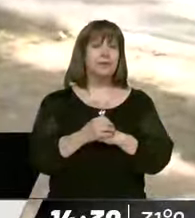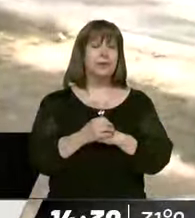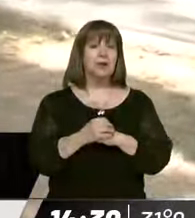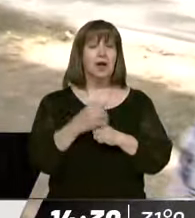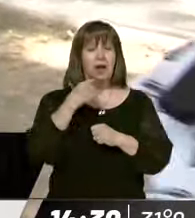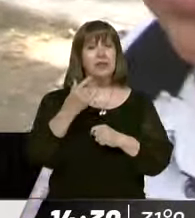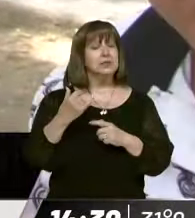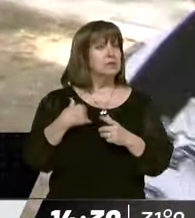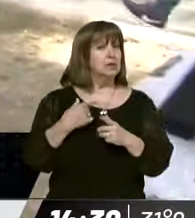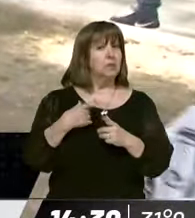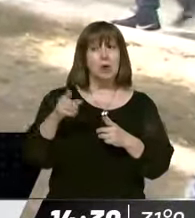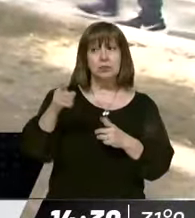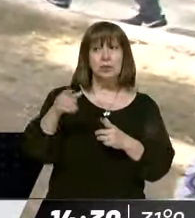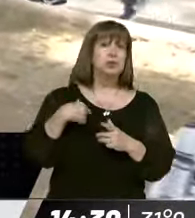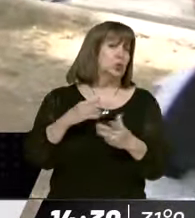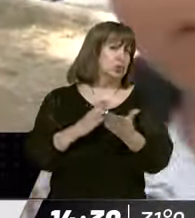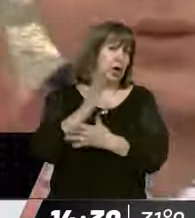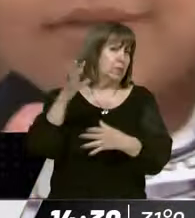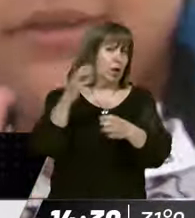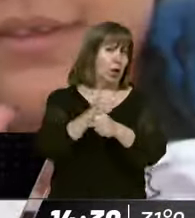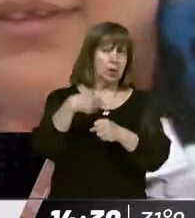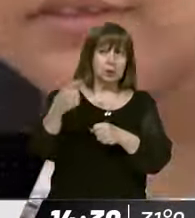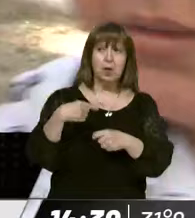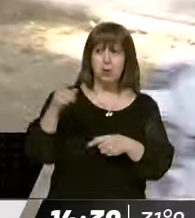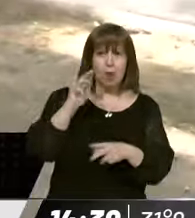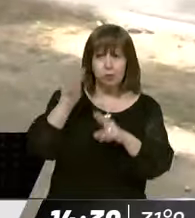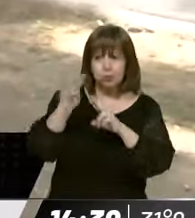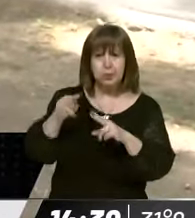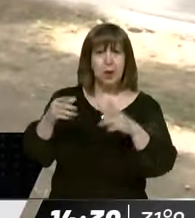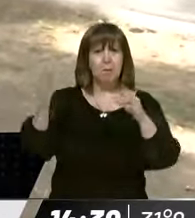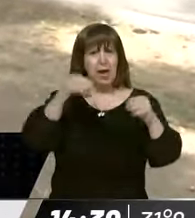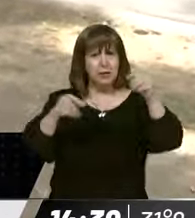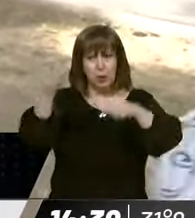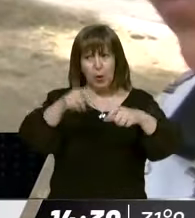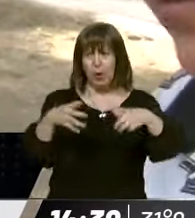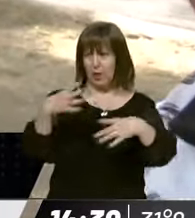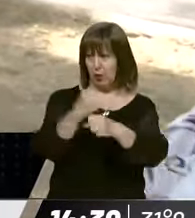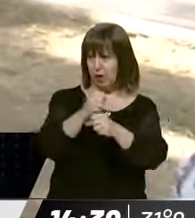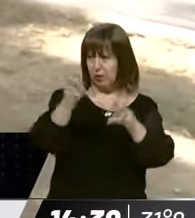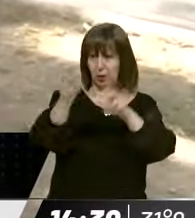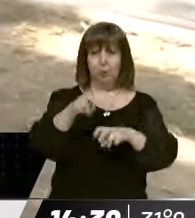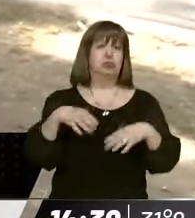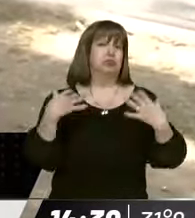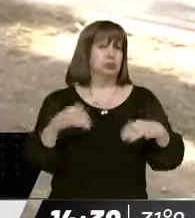De siempre, de toda la vida. ¿Y ha notado cambios? ¿Más gente usa los colectivos? Sí,